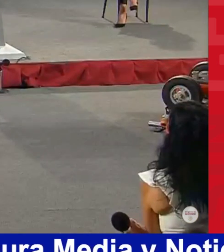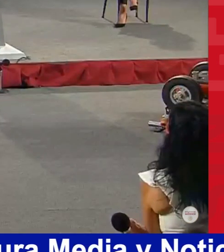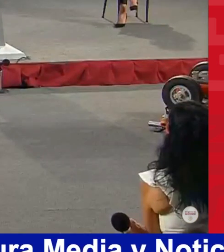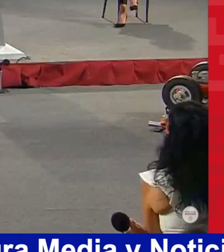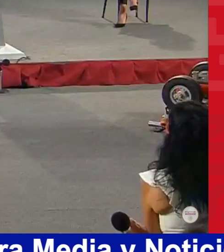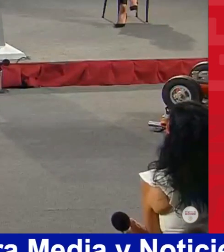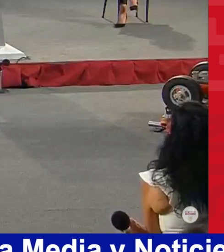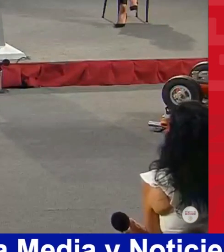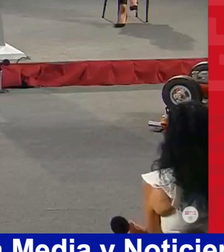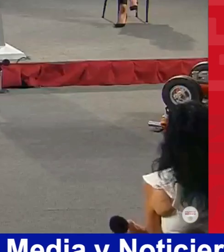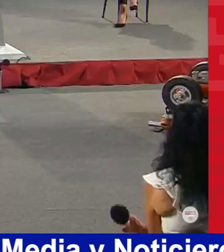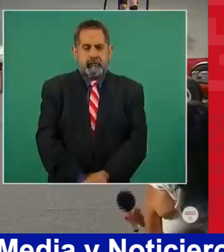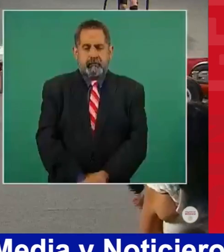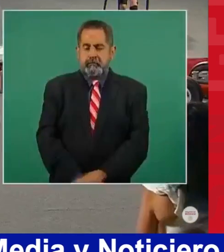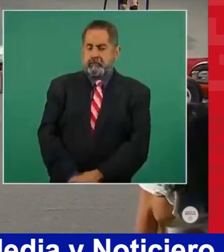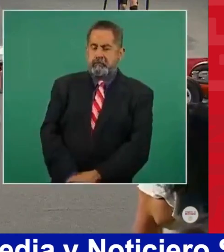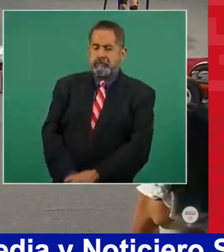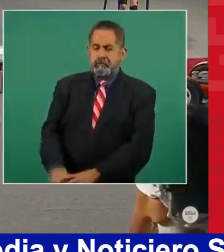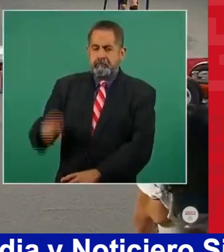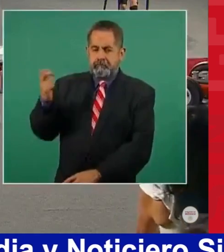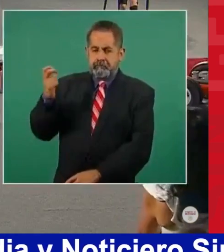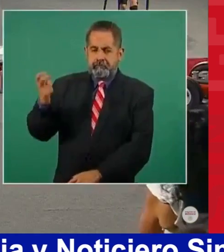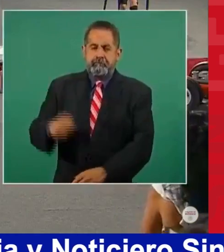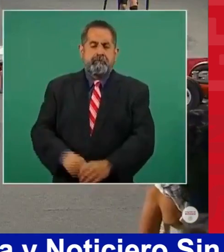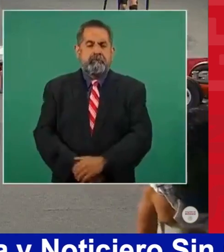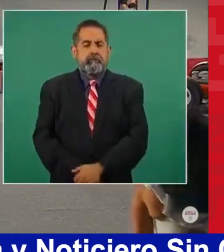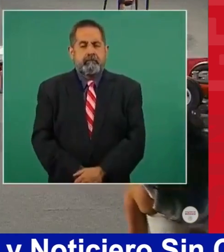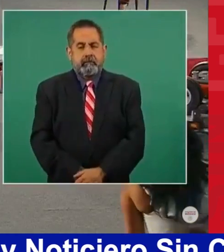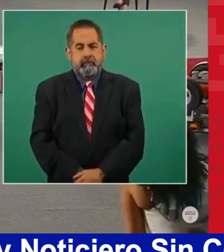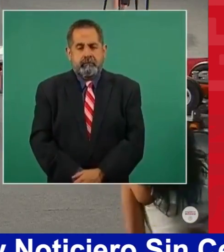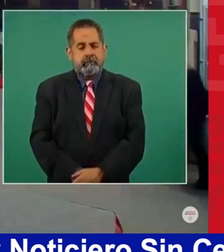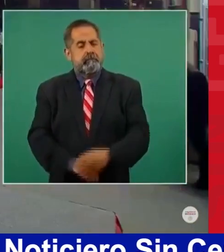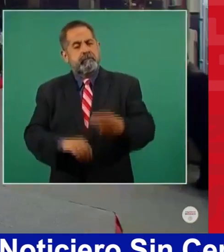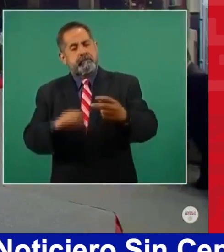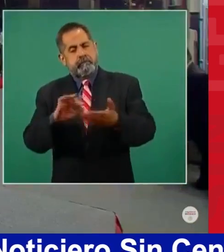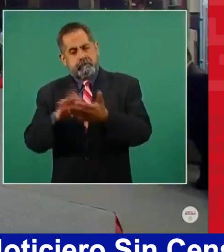Así está. Muchas gracias. La segunda pregunta en un tema.